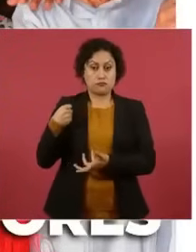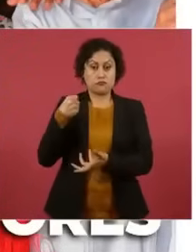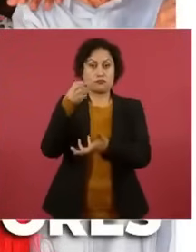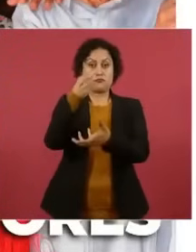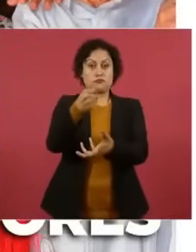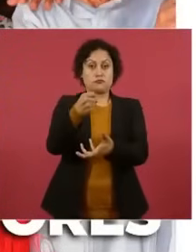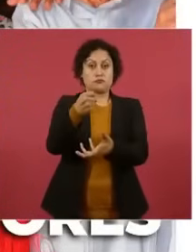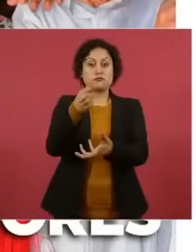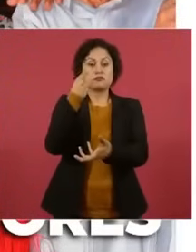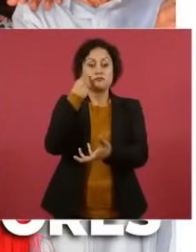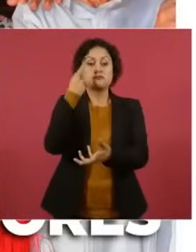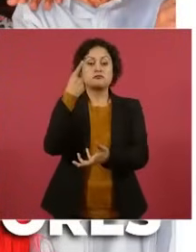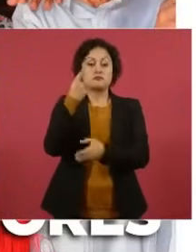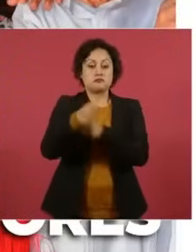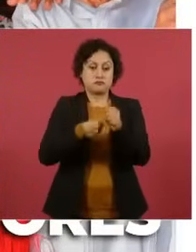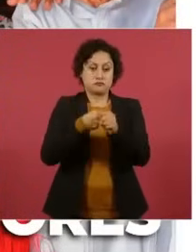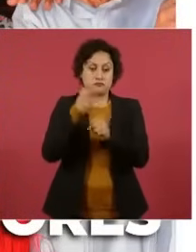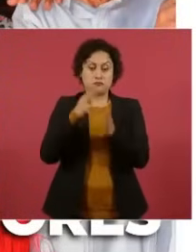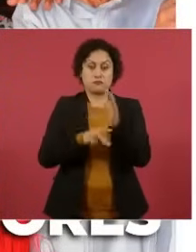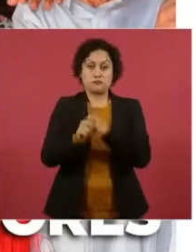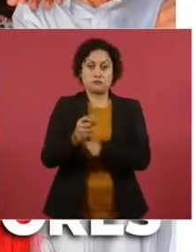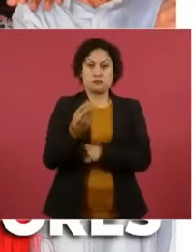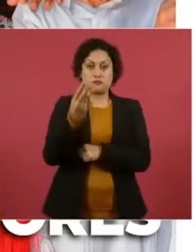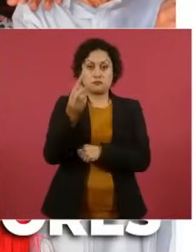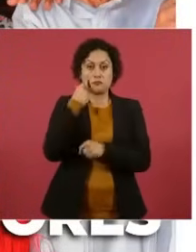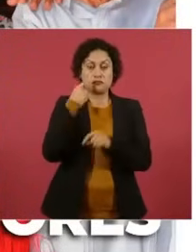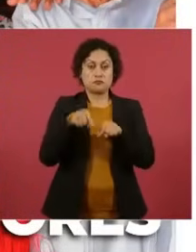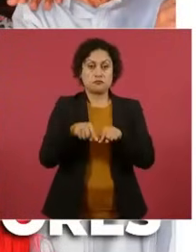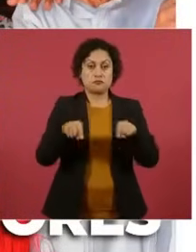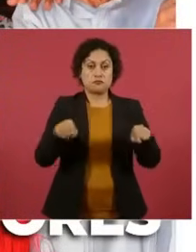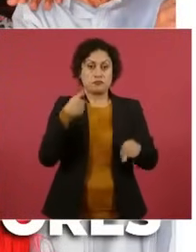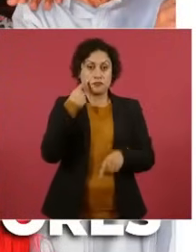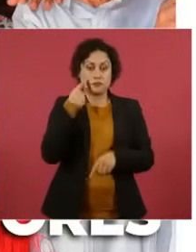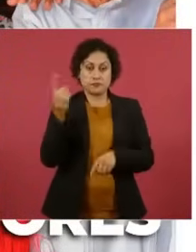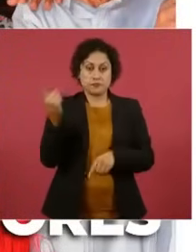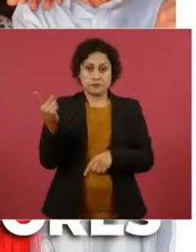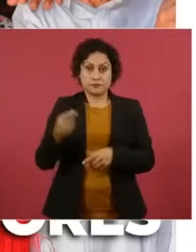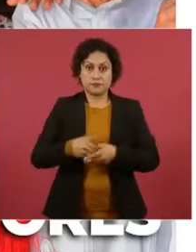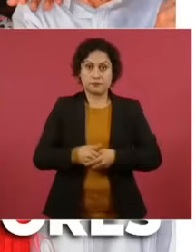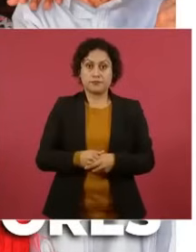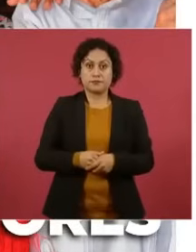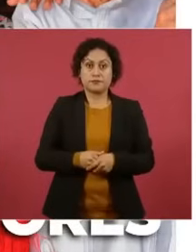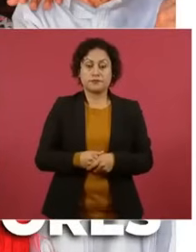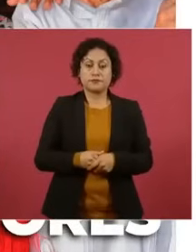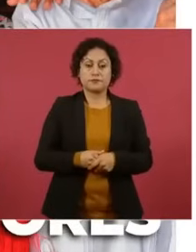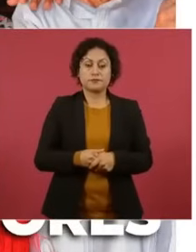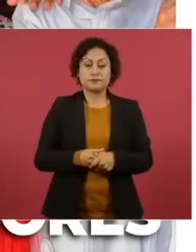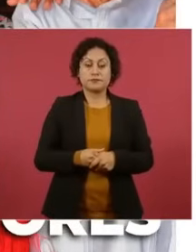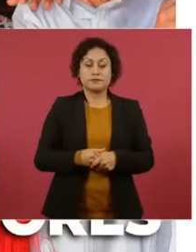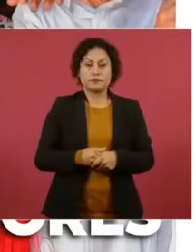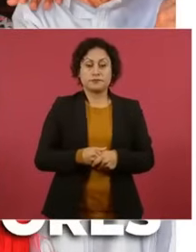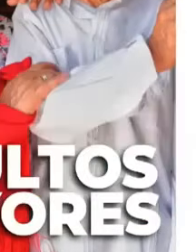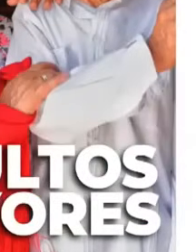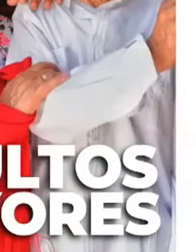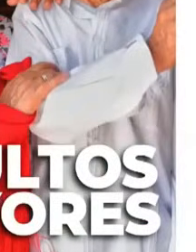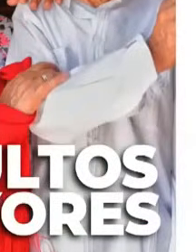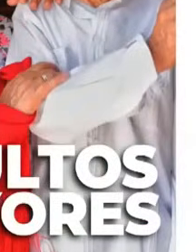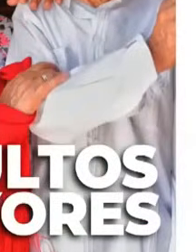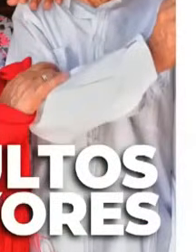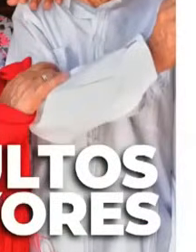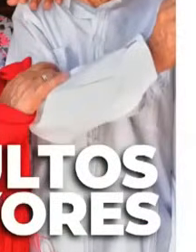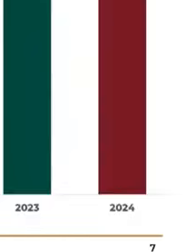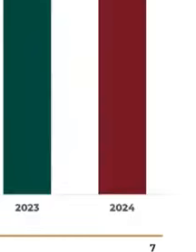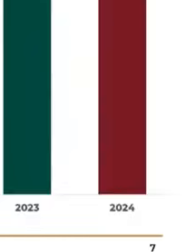en 2023 es de 339,000,000,000 de pesos. Adelante. Aquí traemos